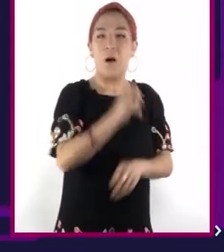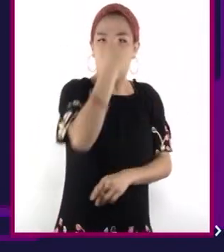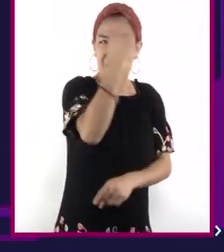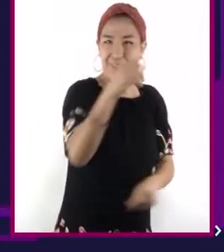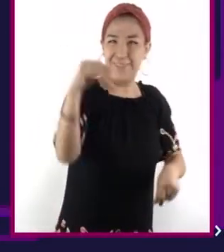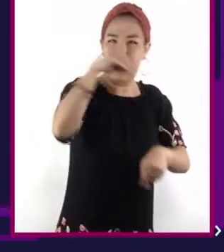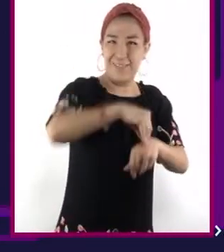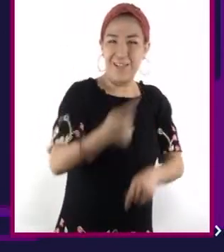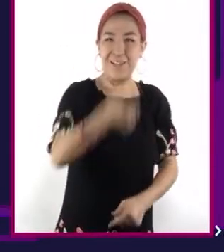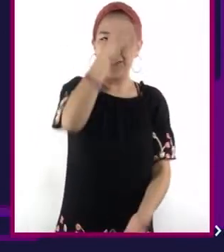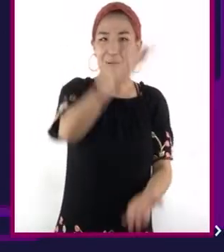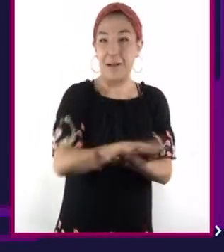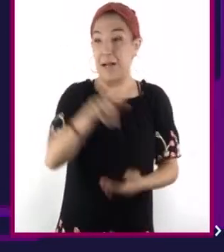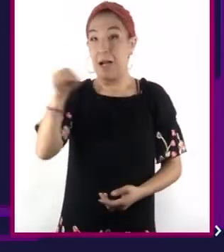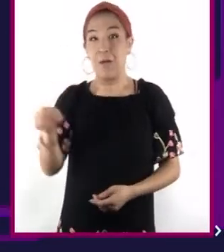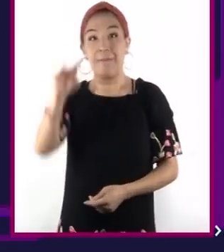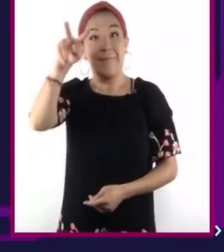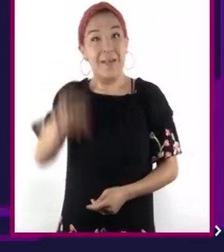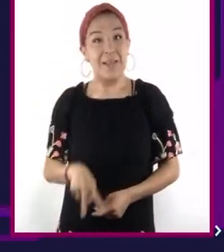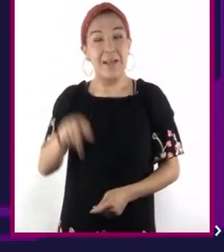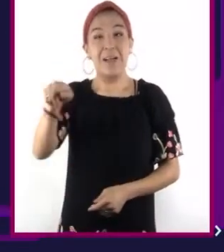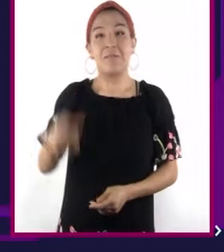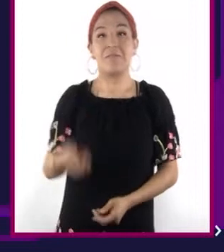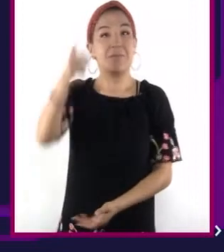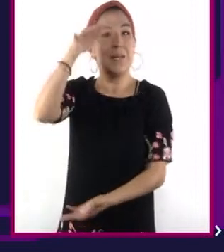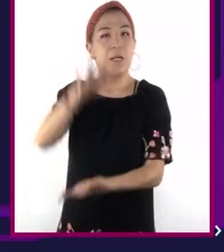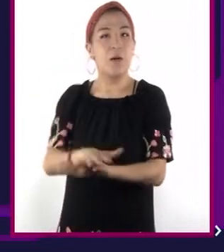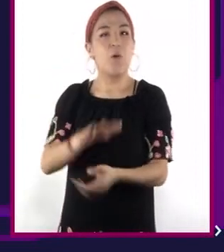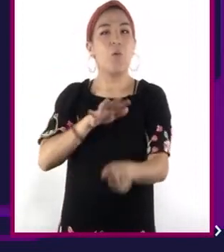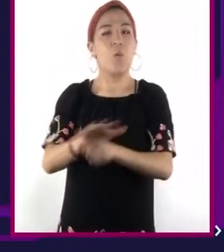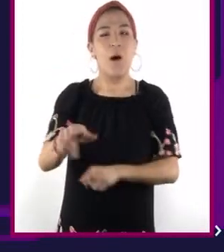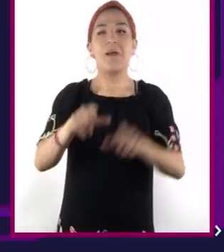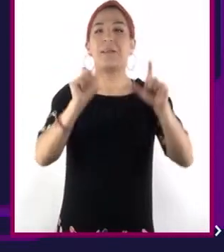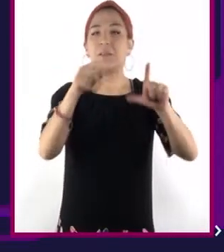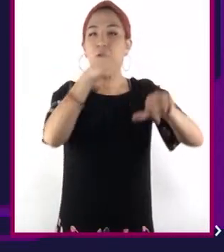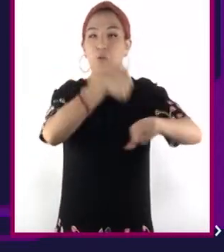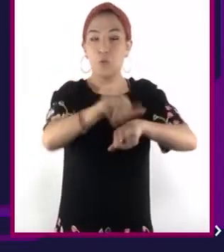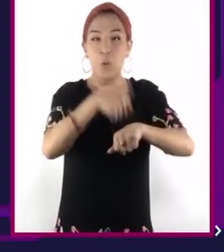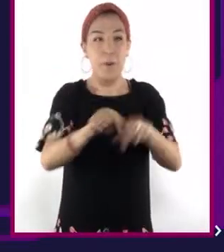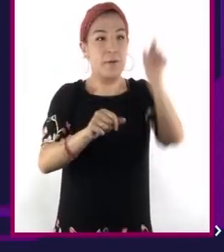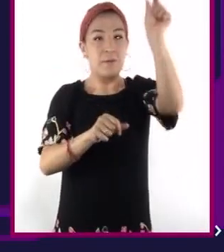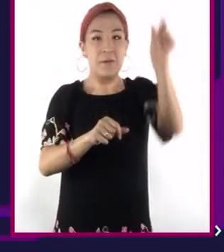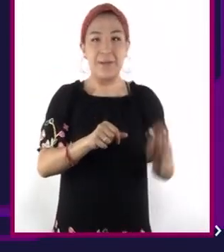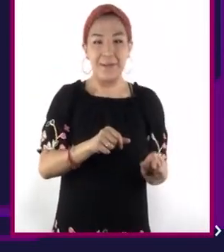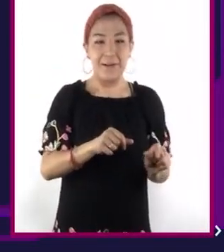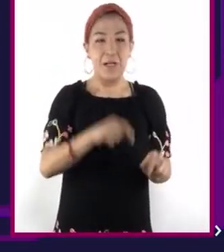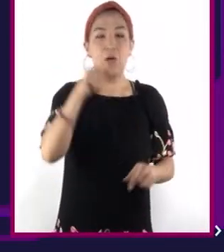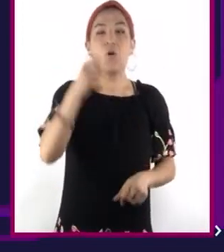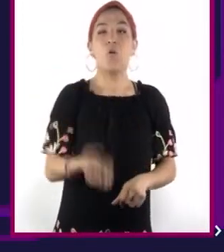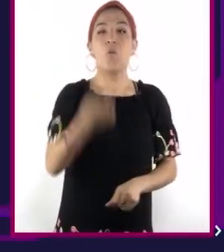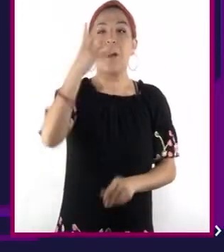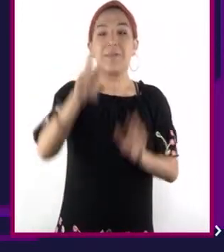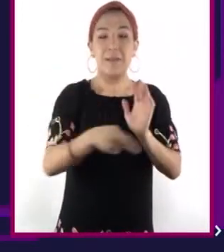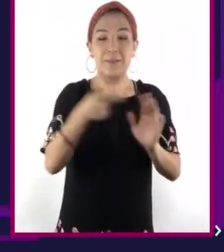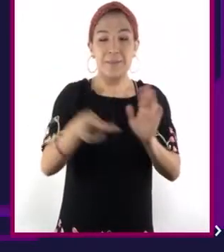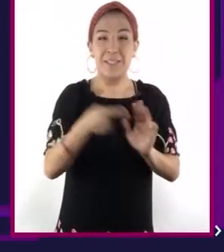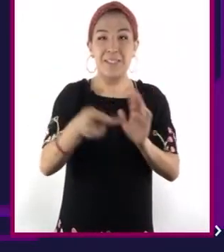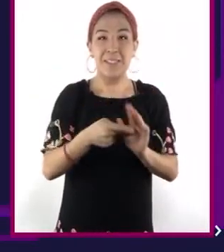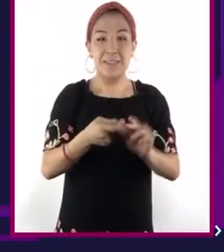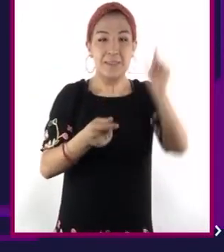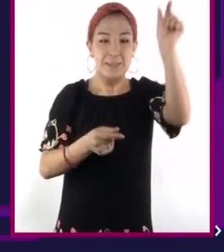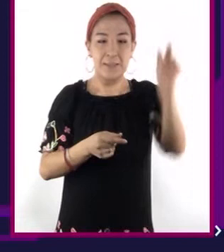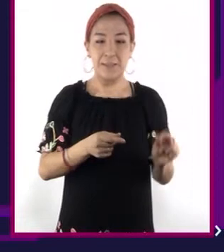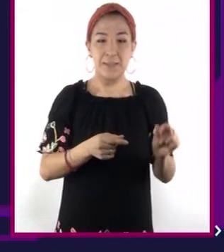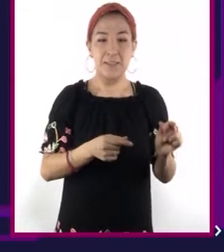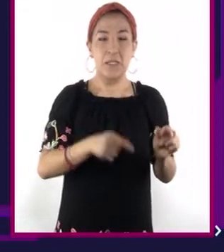Para eso, en el eje horizontal se coloca la variable número de soles y en el eje vertical la